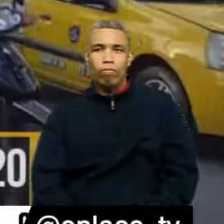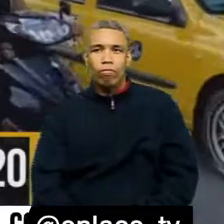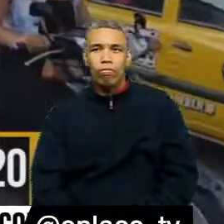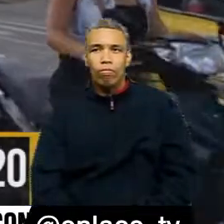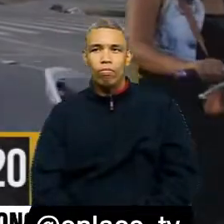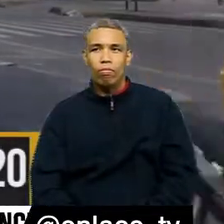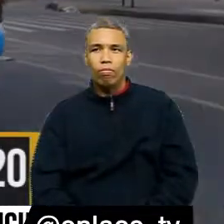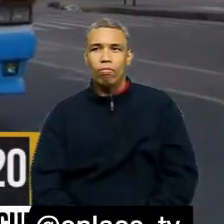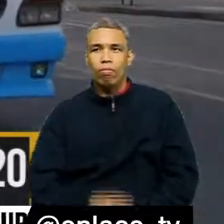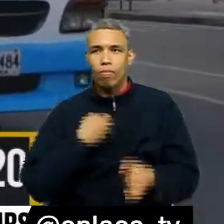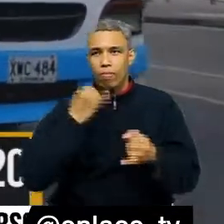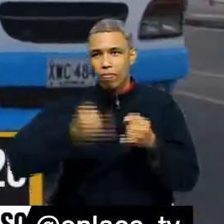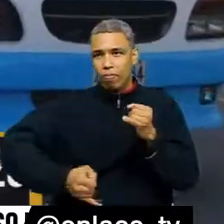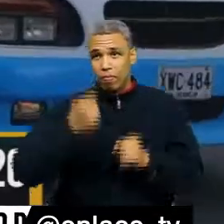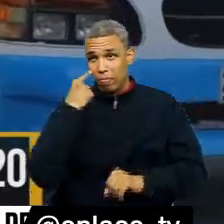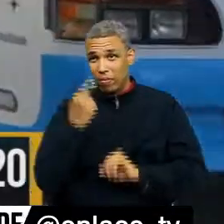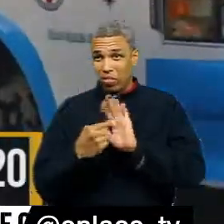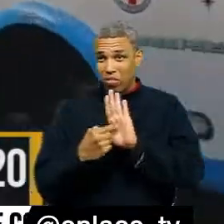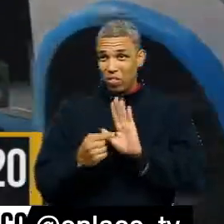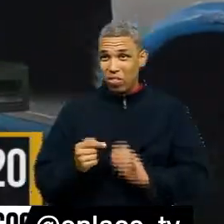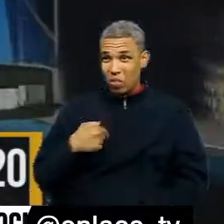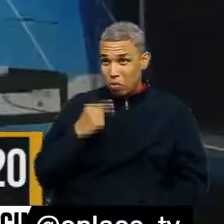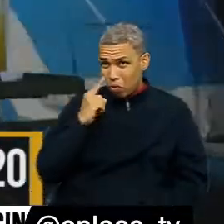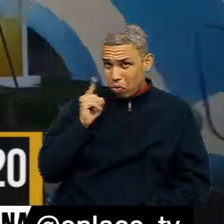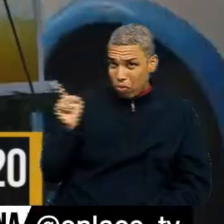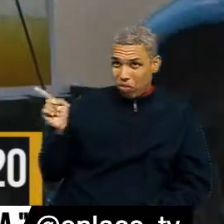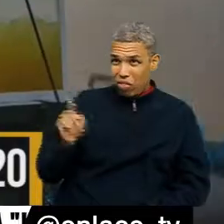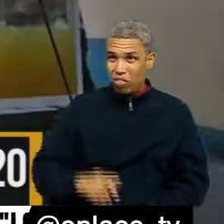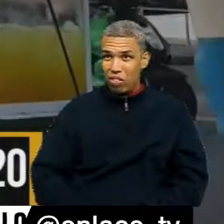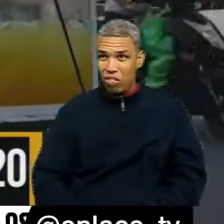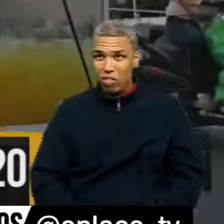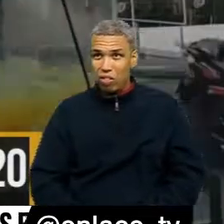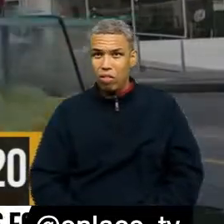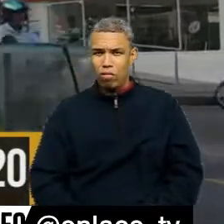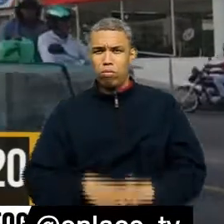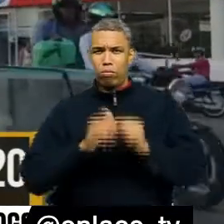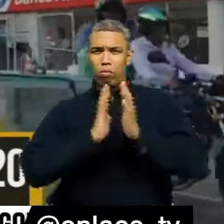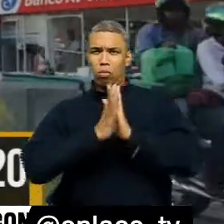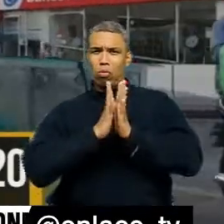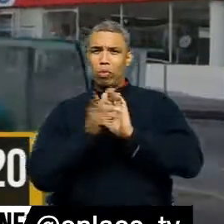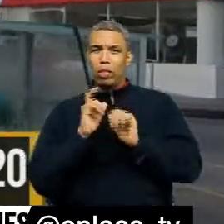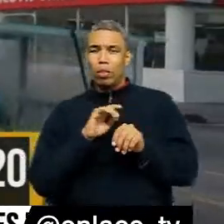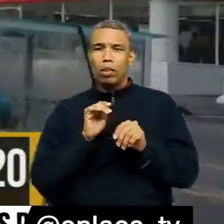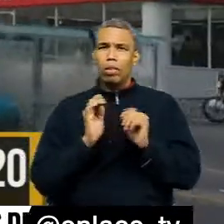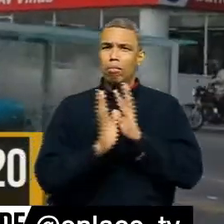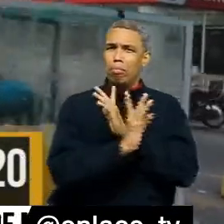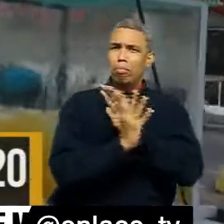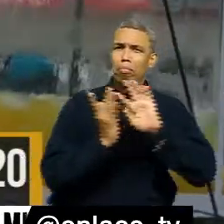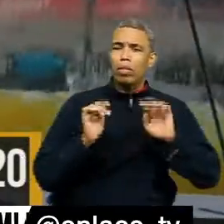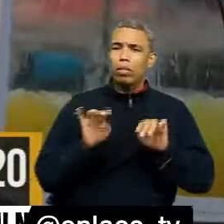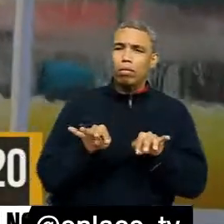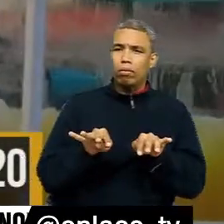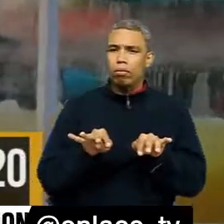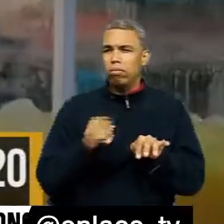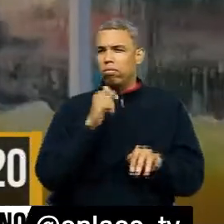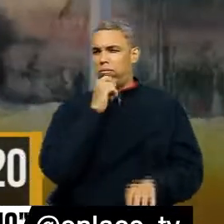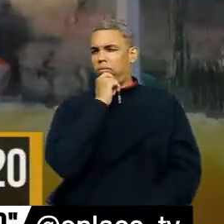Y para terminar, este hombre llamó la atención de quienes se encontraban en el comercio en la tarde del martes, cuando a manera de